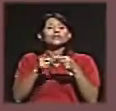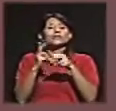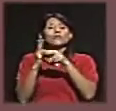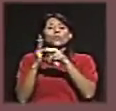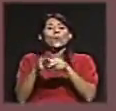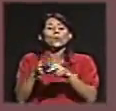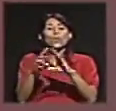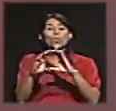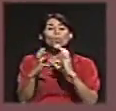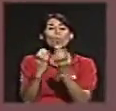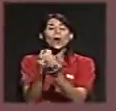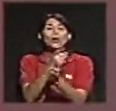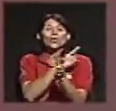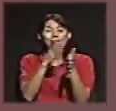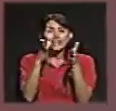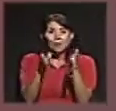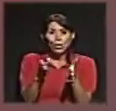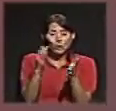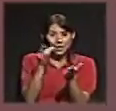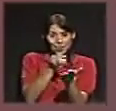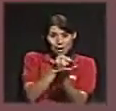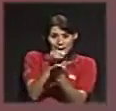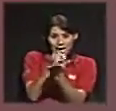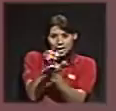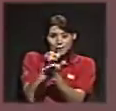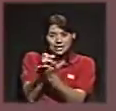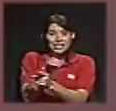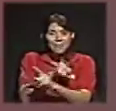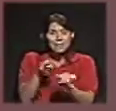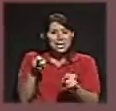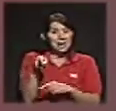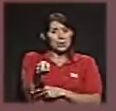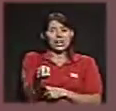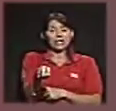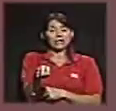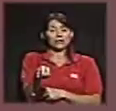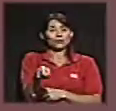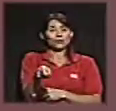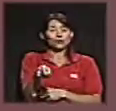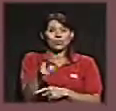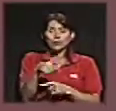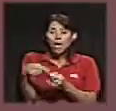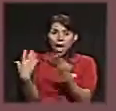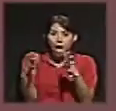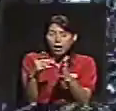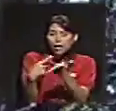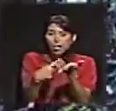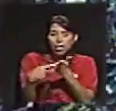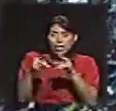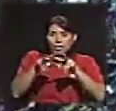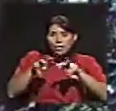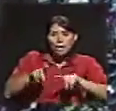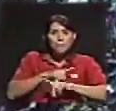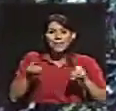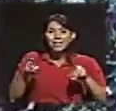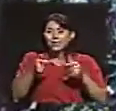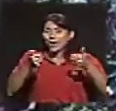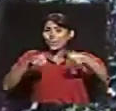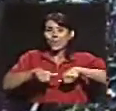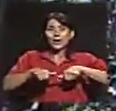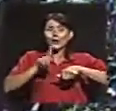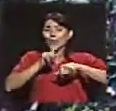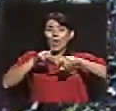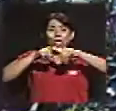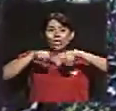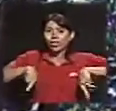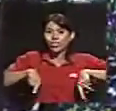investigar lo actuado, pero no llegó a revocar el acuerdo. Sí, efectivamente, ahí es donde vemos que alguien los